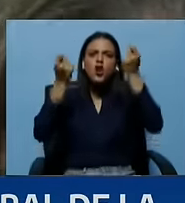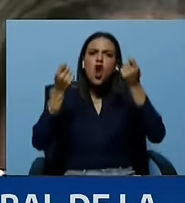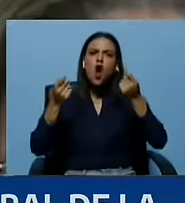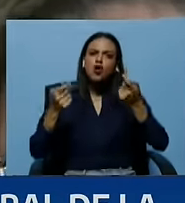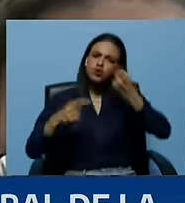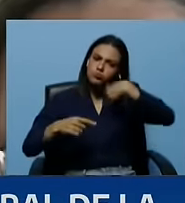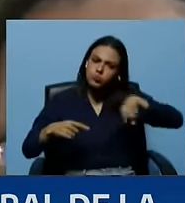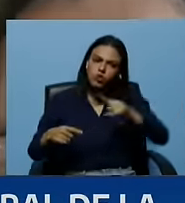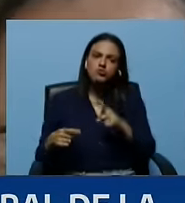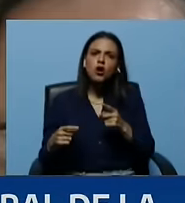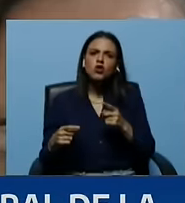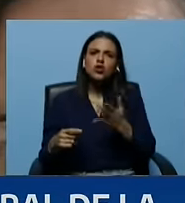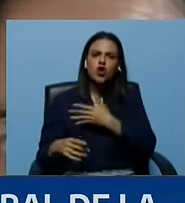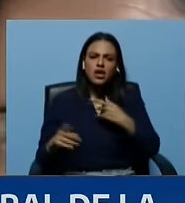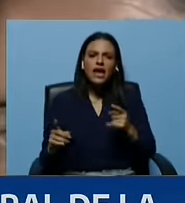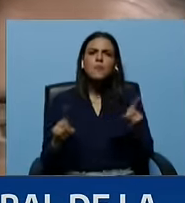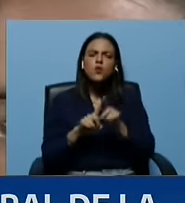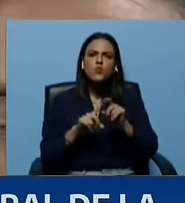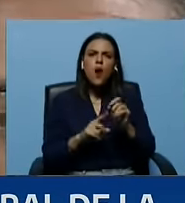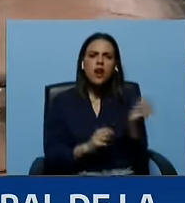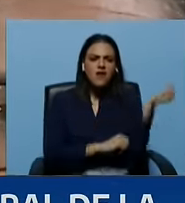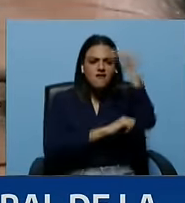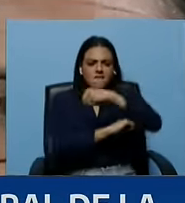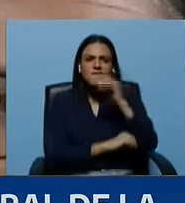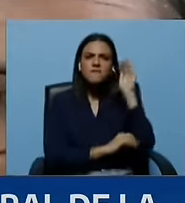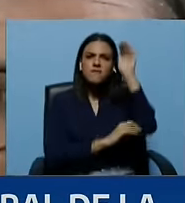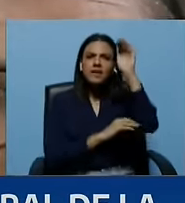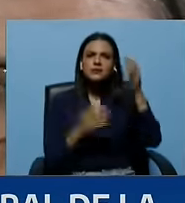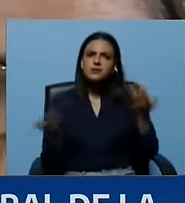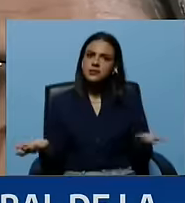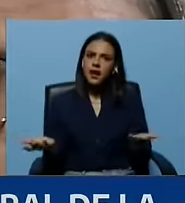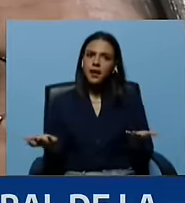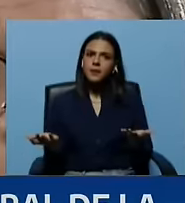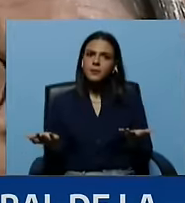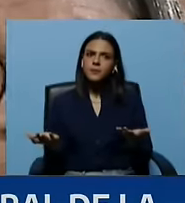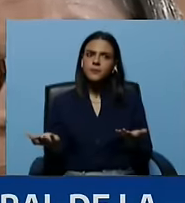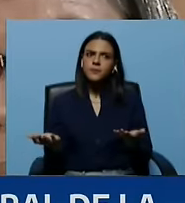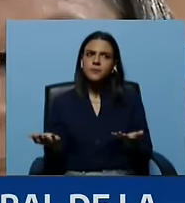Estamos condenados a vencer, si se pudiera utilizar esa palabra.